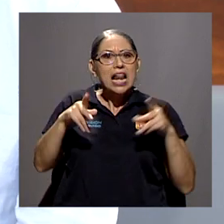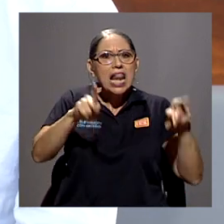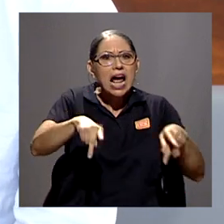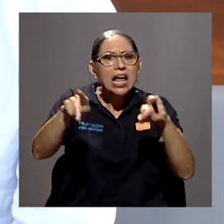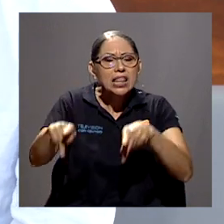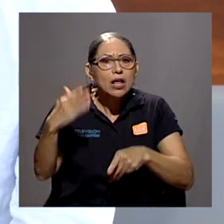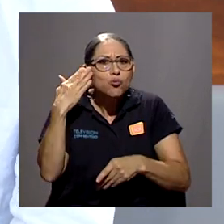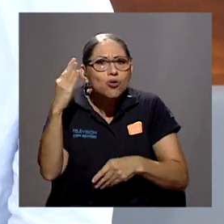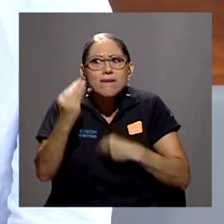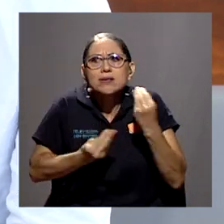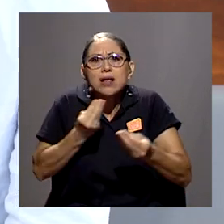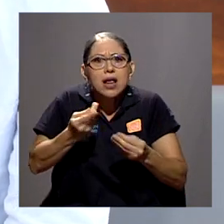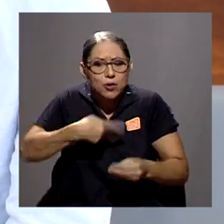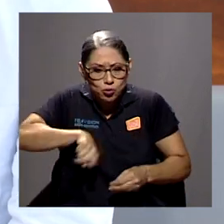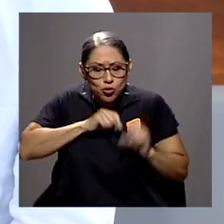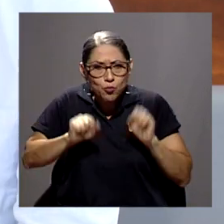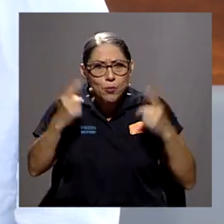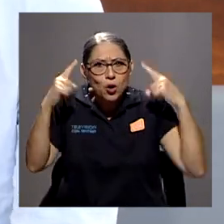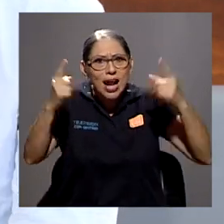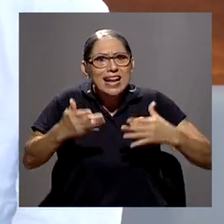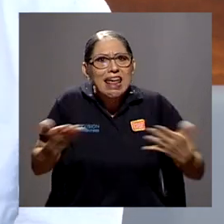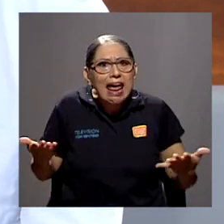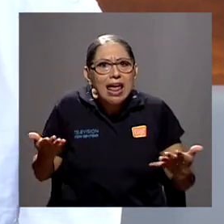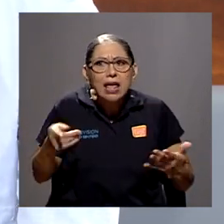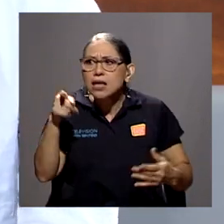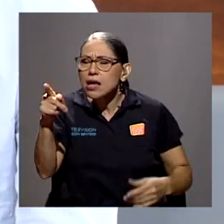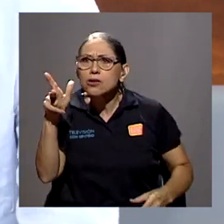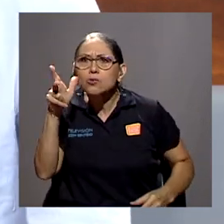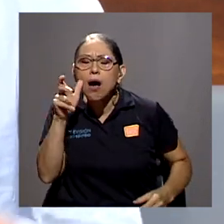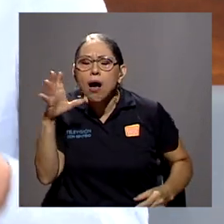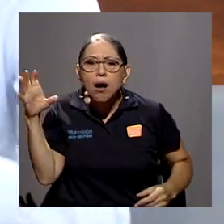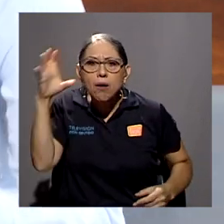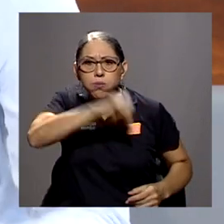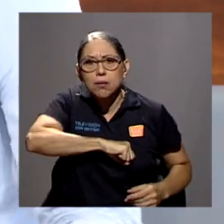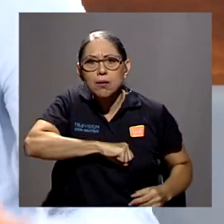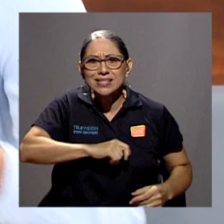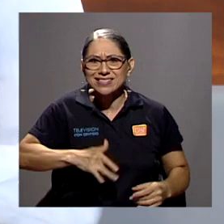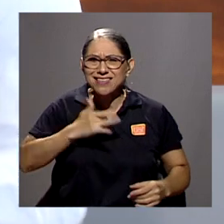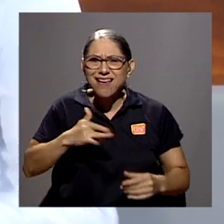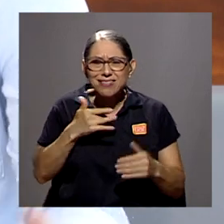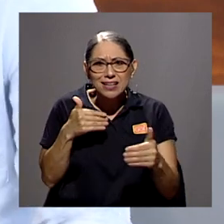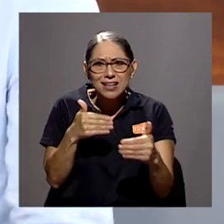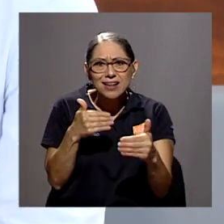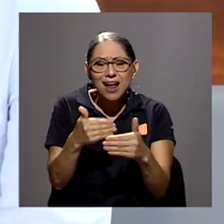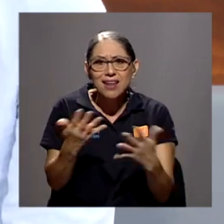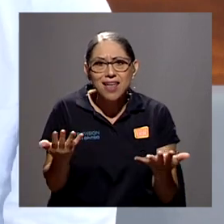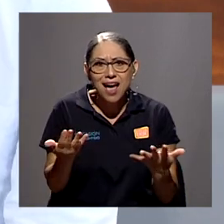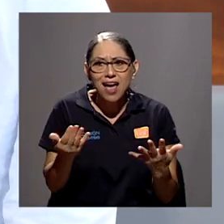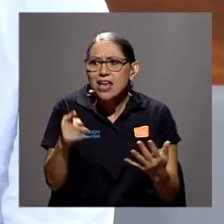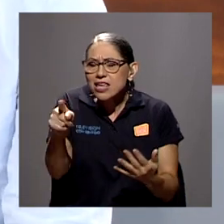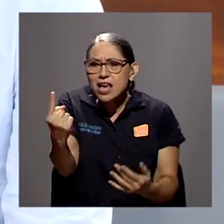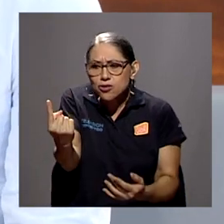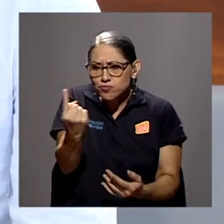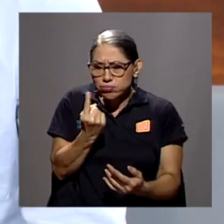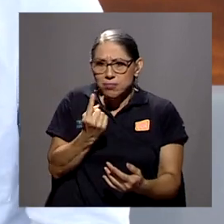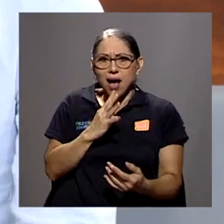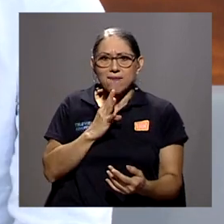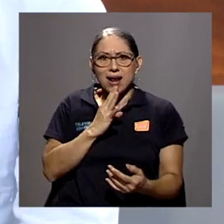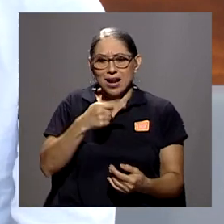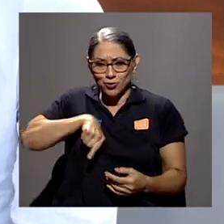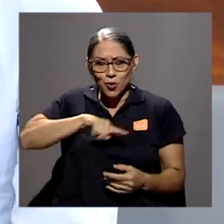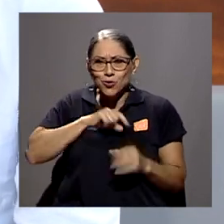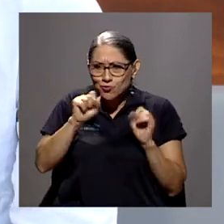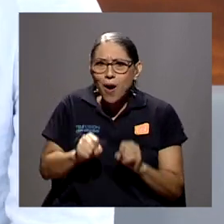night' de lo que nosotros podemos hacer y cuando lo ven se siente sienten cercanía y la capacidad de poder ir a hablarnos es algo que